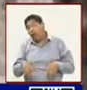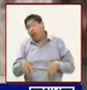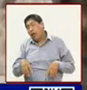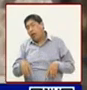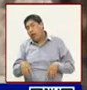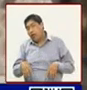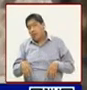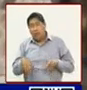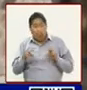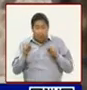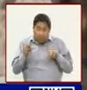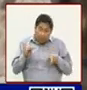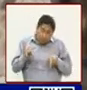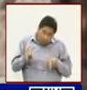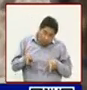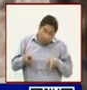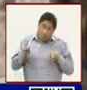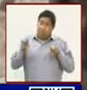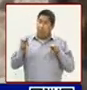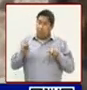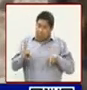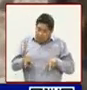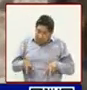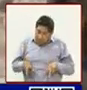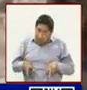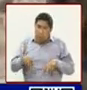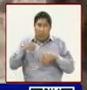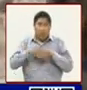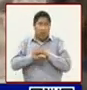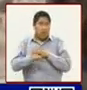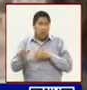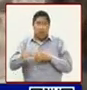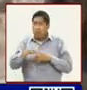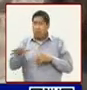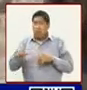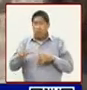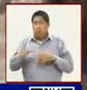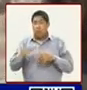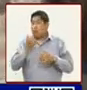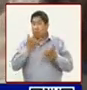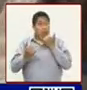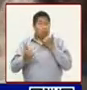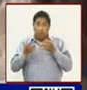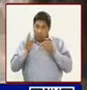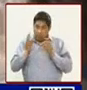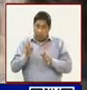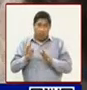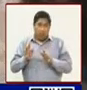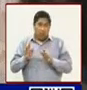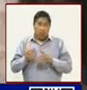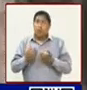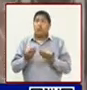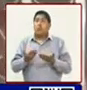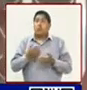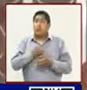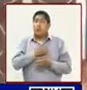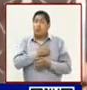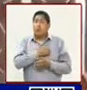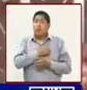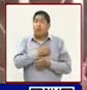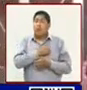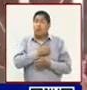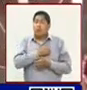no se han percatado, o sea, ver dentro del estómago, se pudieron ver, corazón, cómo estaba latiendo.